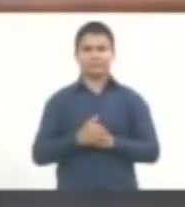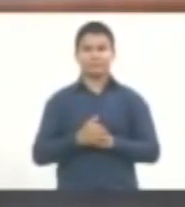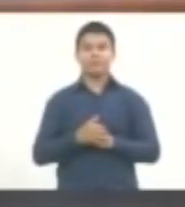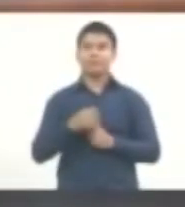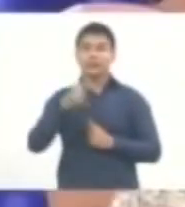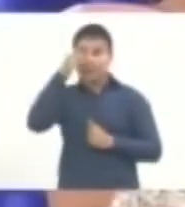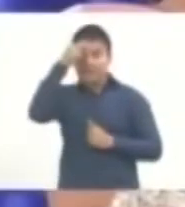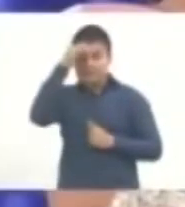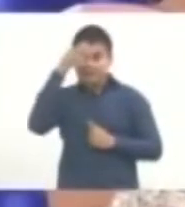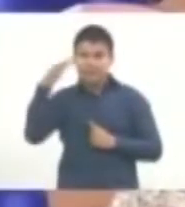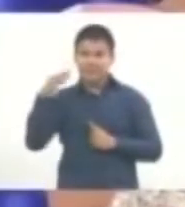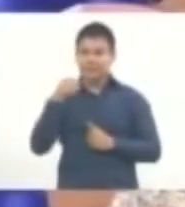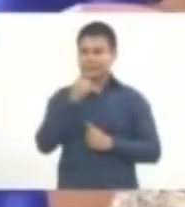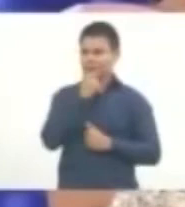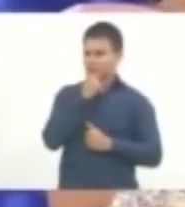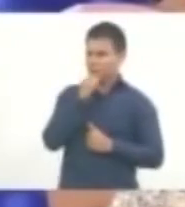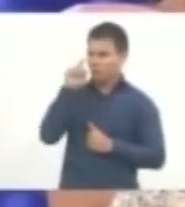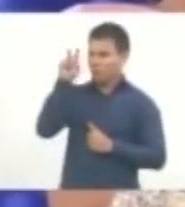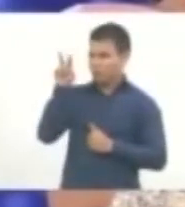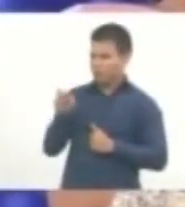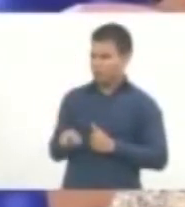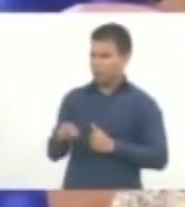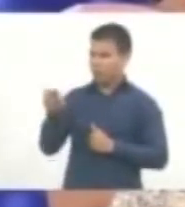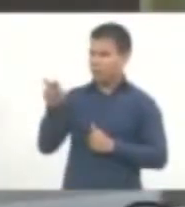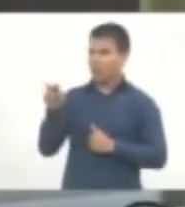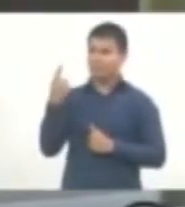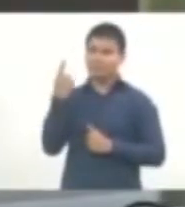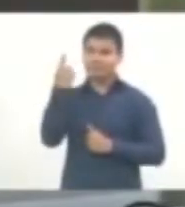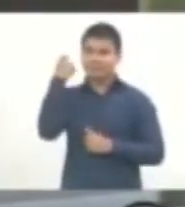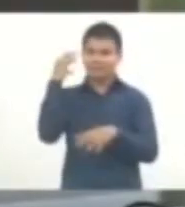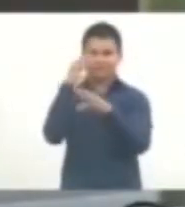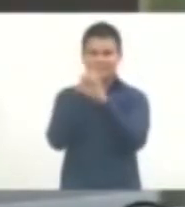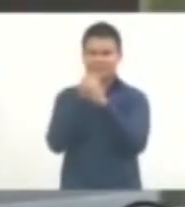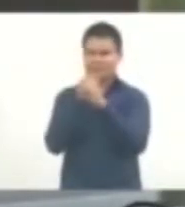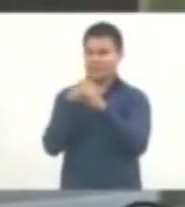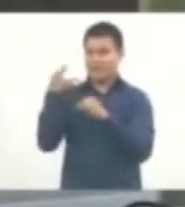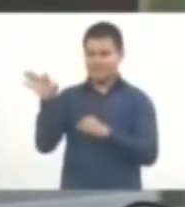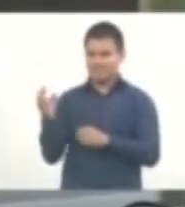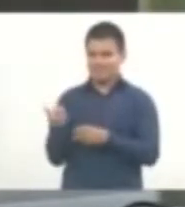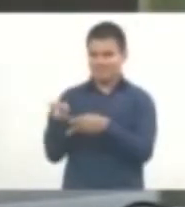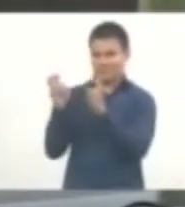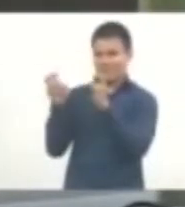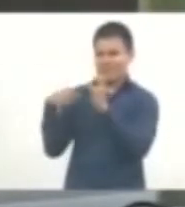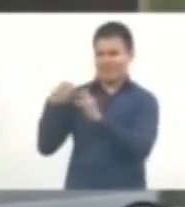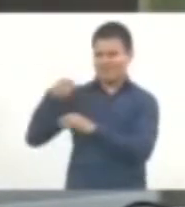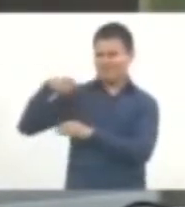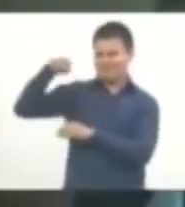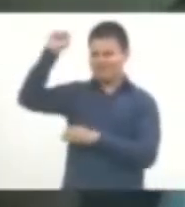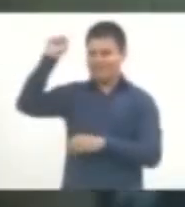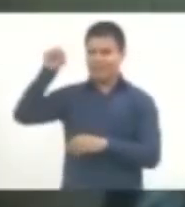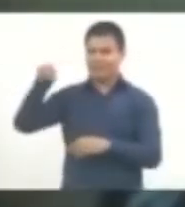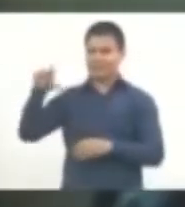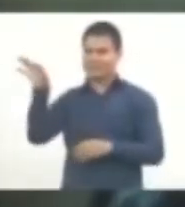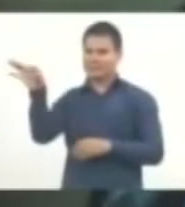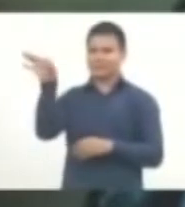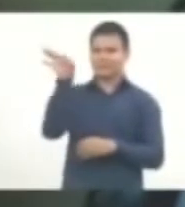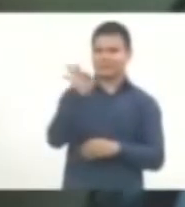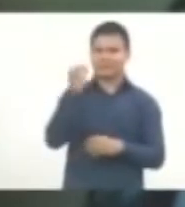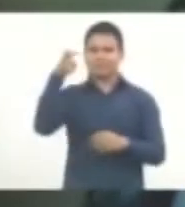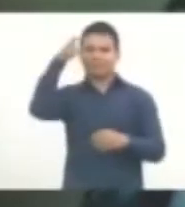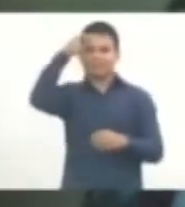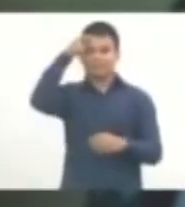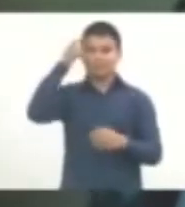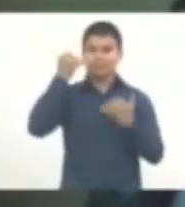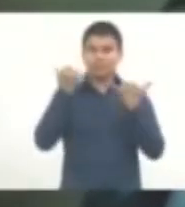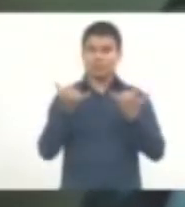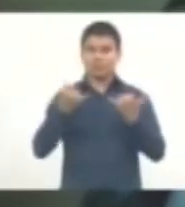de las favoritas del certamen. Anoche fue coronada como la nueva soberana del concurso nacional de la belleza en su versión número 82. Me sentía muy segura,